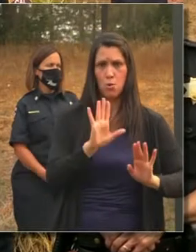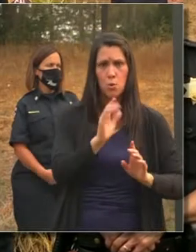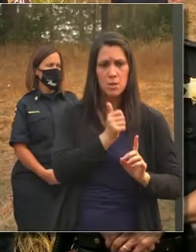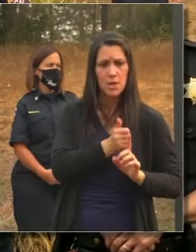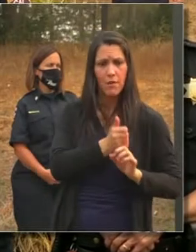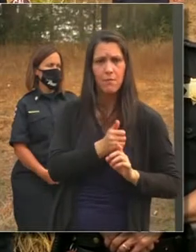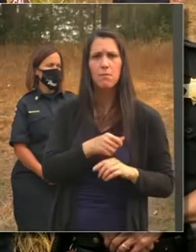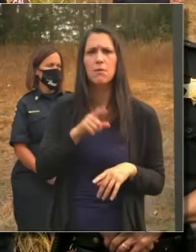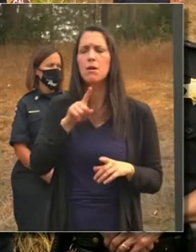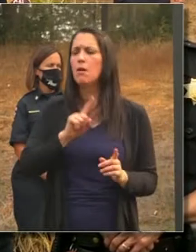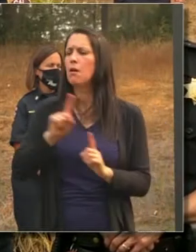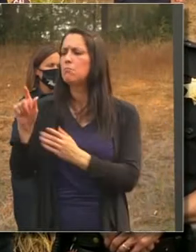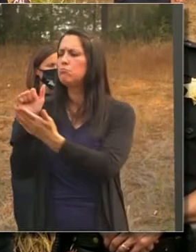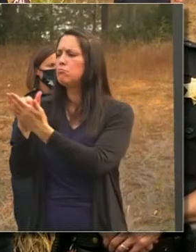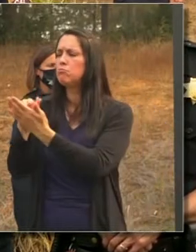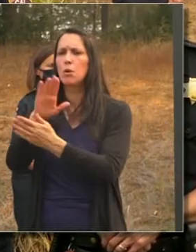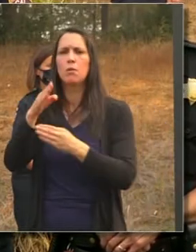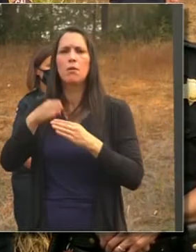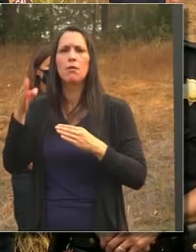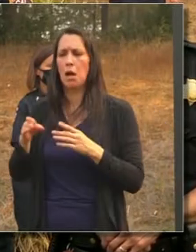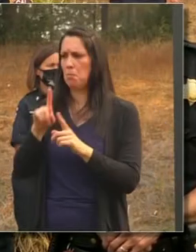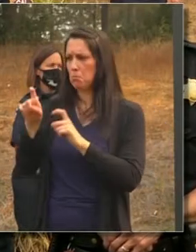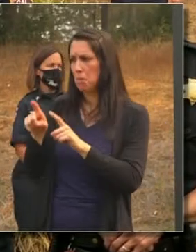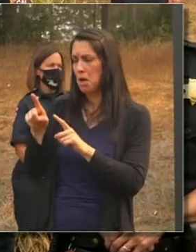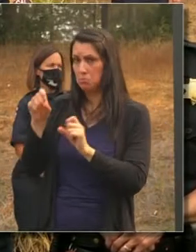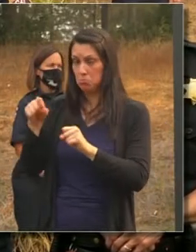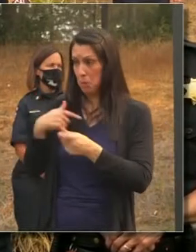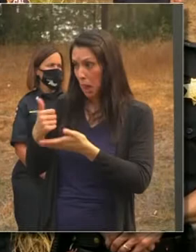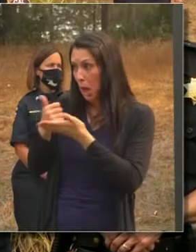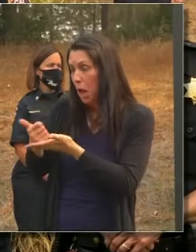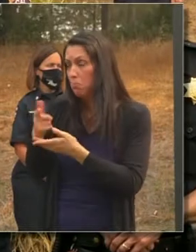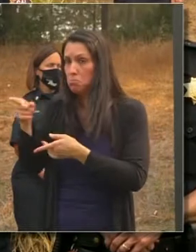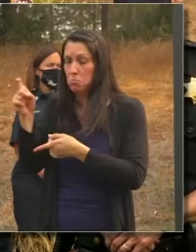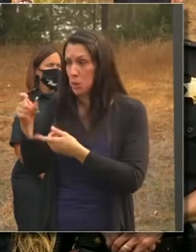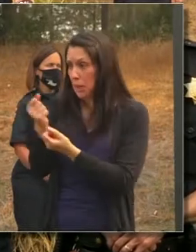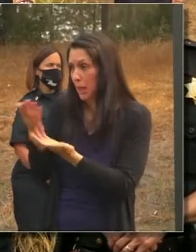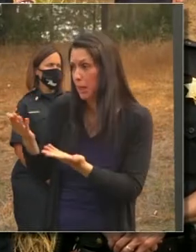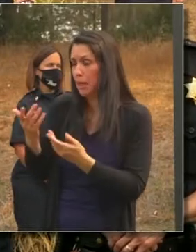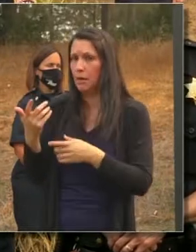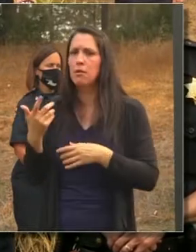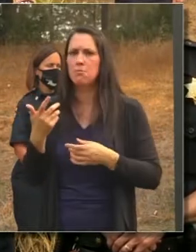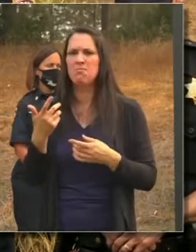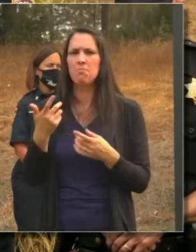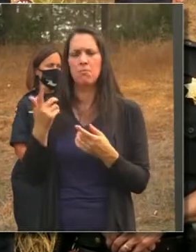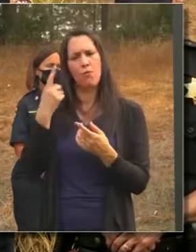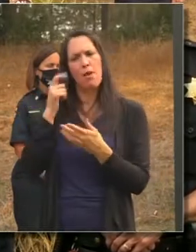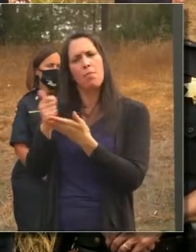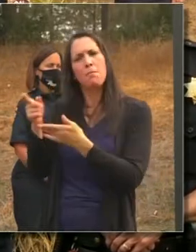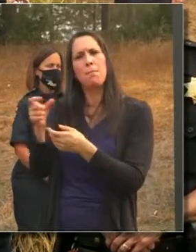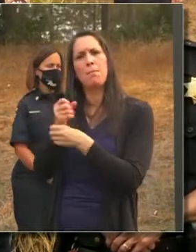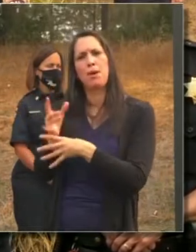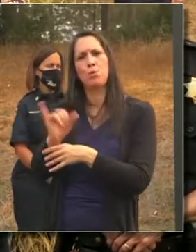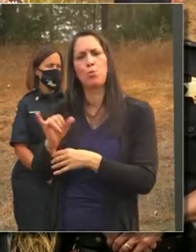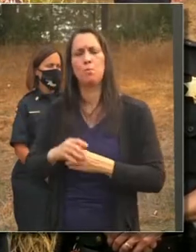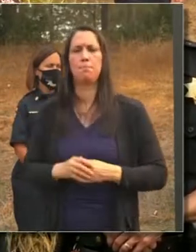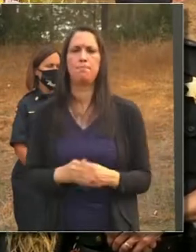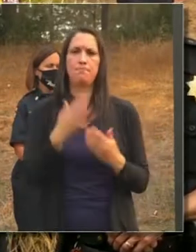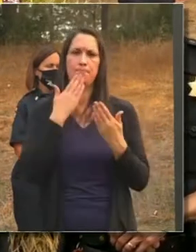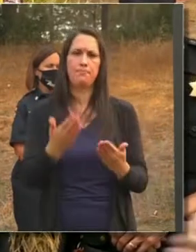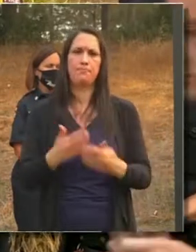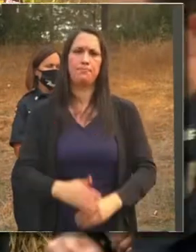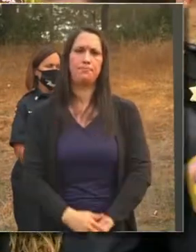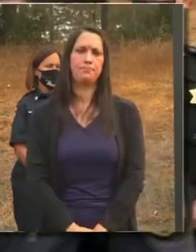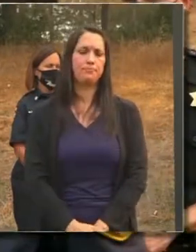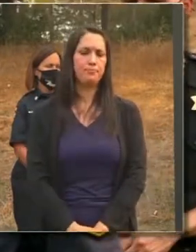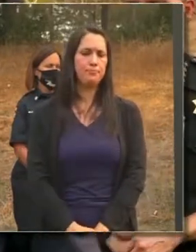vecinos vean si sus vecinos tienen preocupaciones sus necesidades especiales que ustedes pueden ayudarles con eso gracias